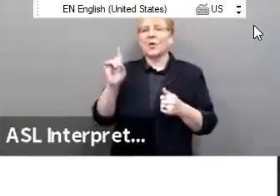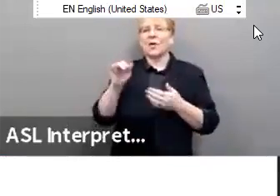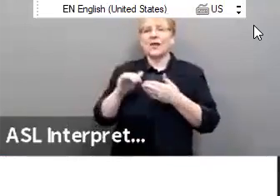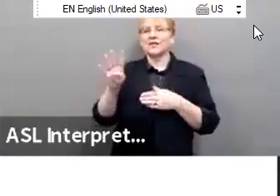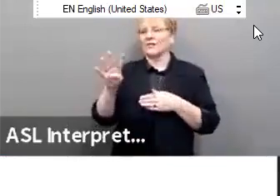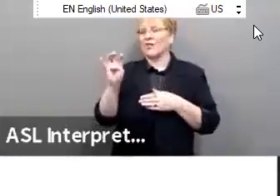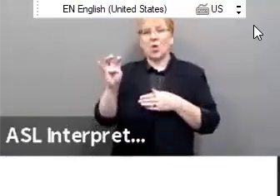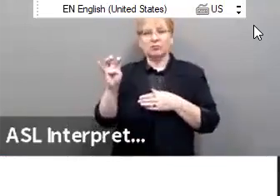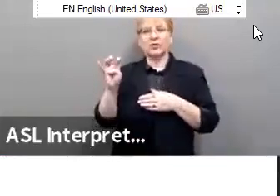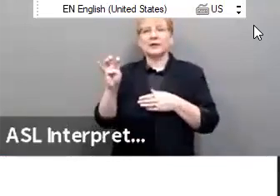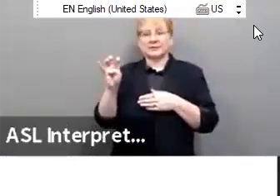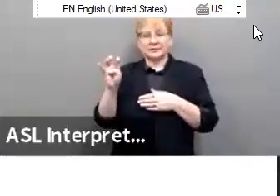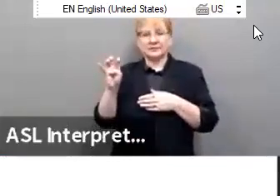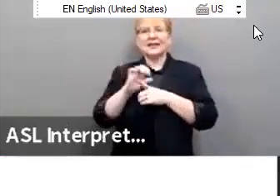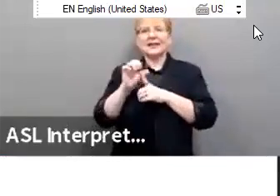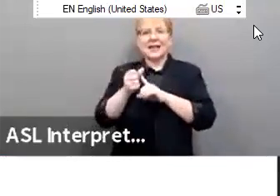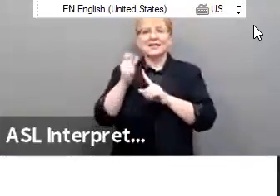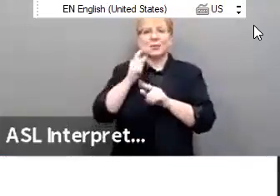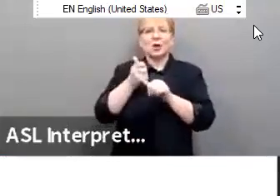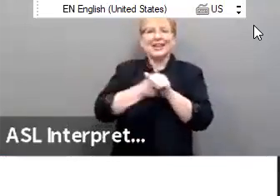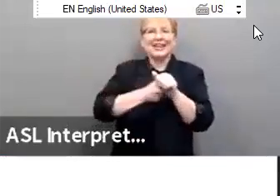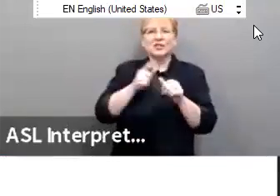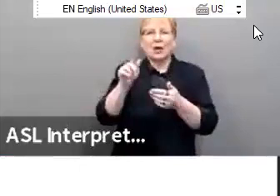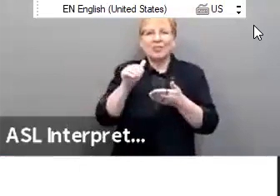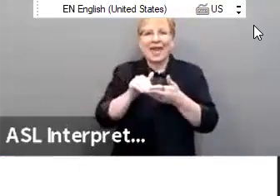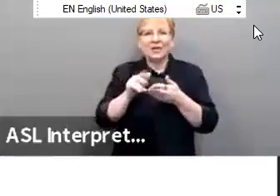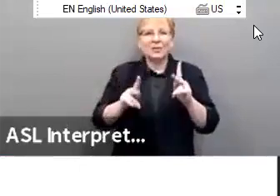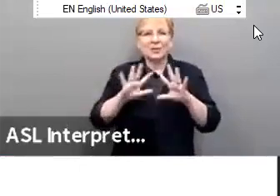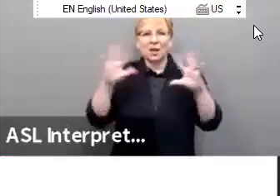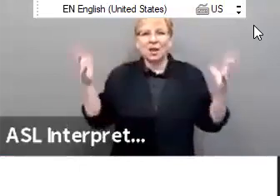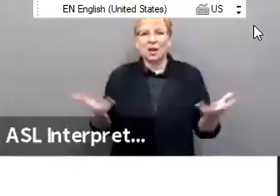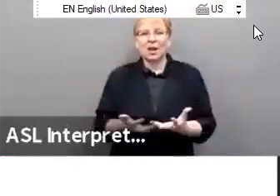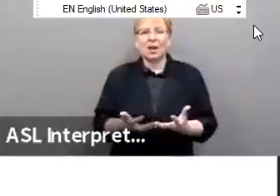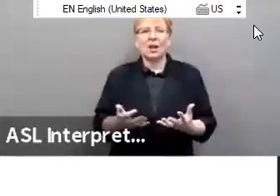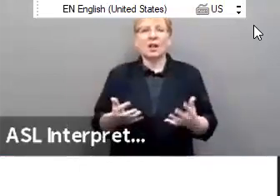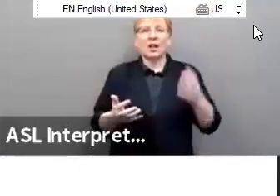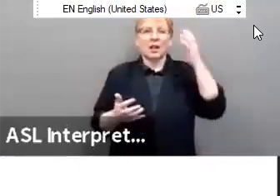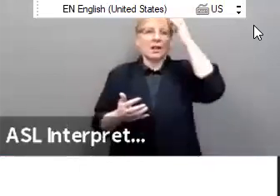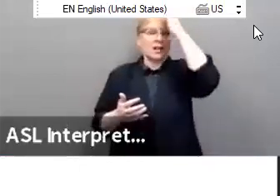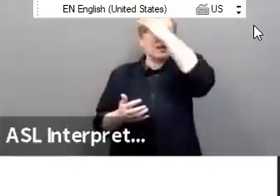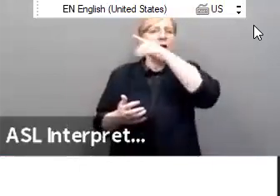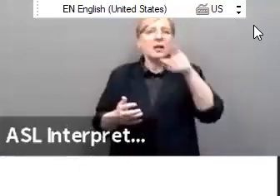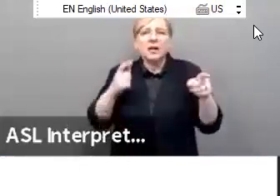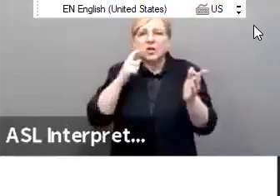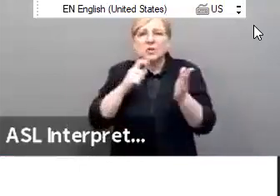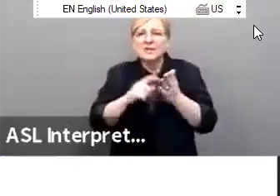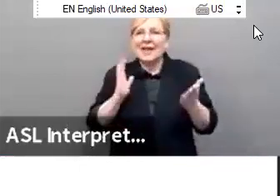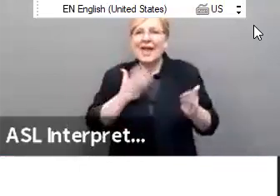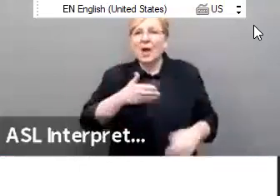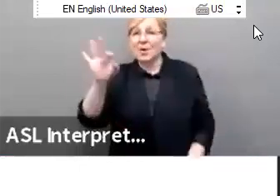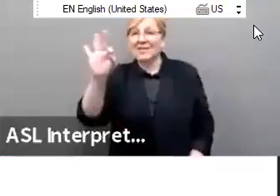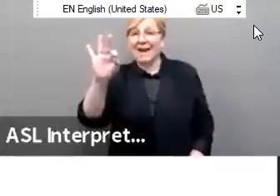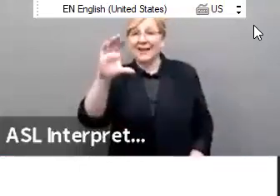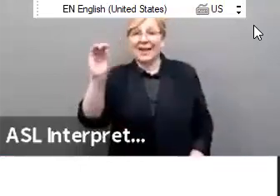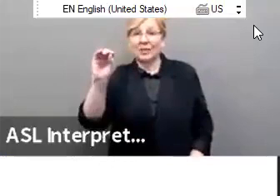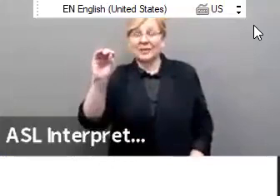sea nada más una de las dosis, nos ayuda a mejorar nuestras medidas de seguridad. Y